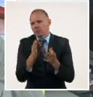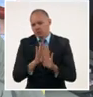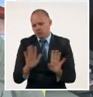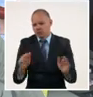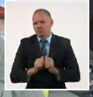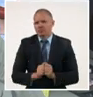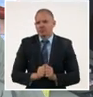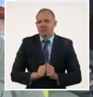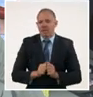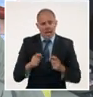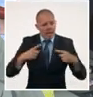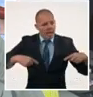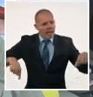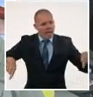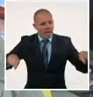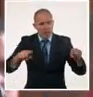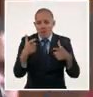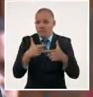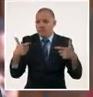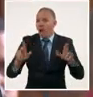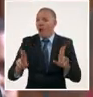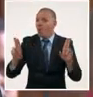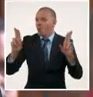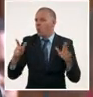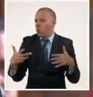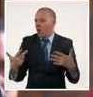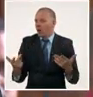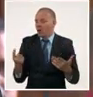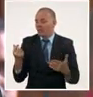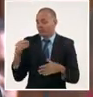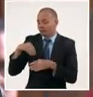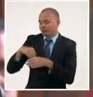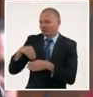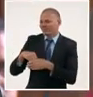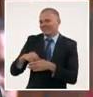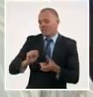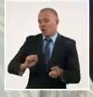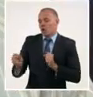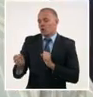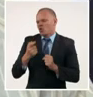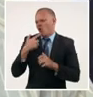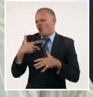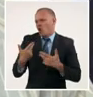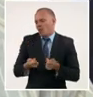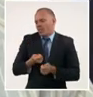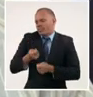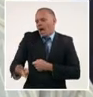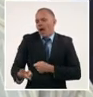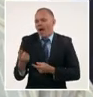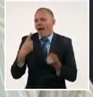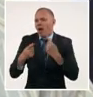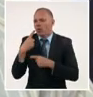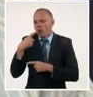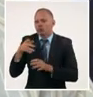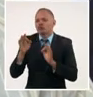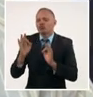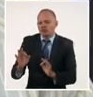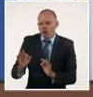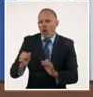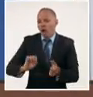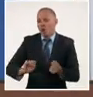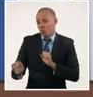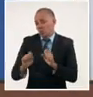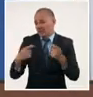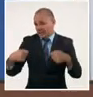en cuanto a la necesidad de dominar el presupuesto para ingresar y gastar con sentido práctico del ahorro de